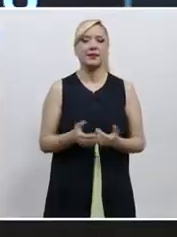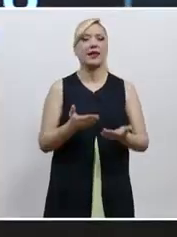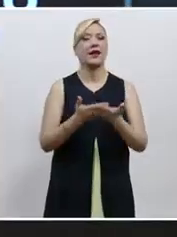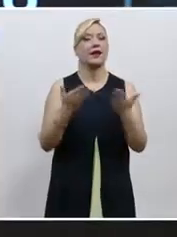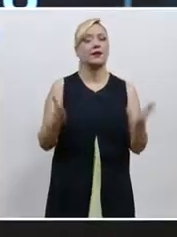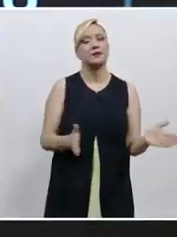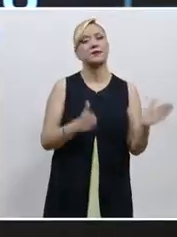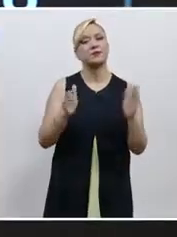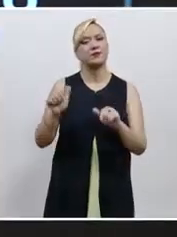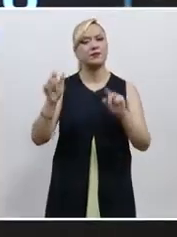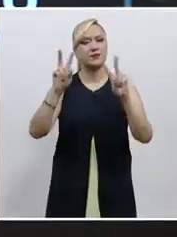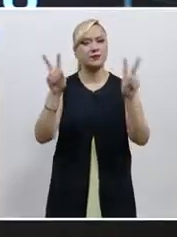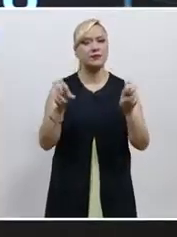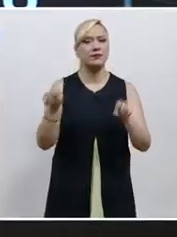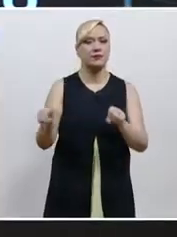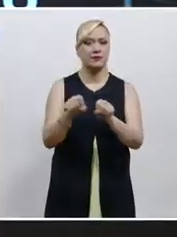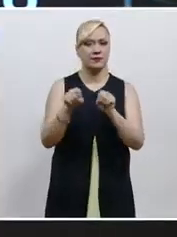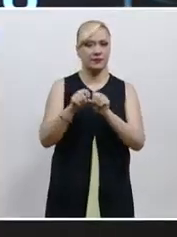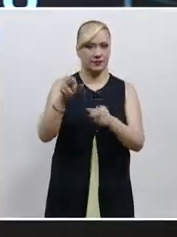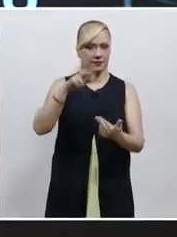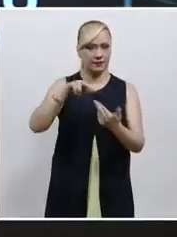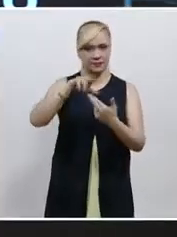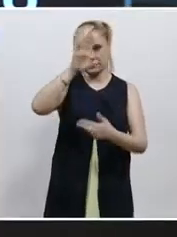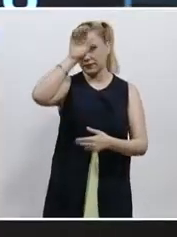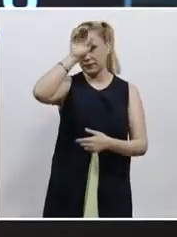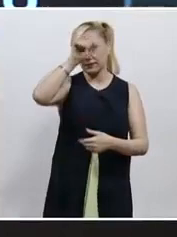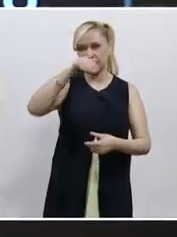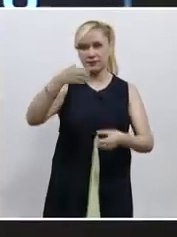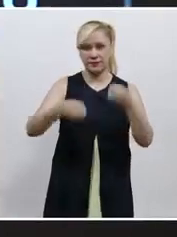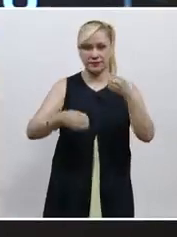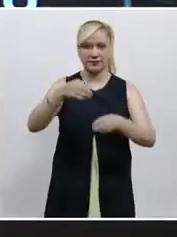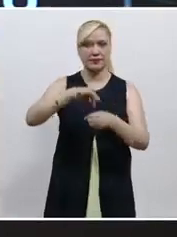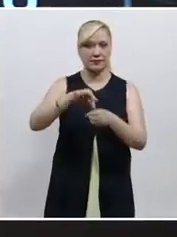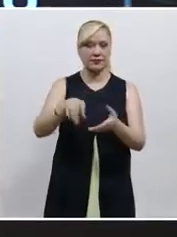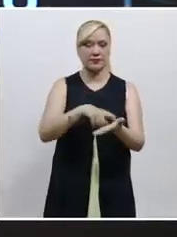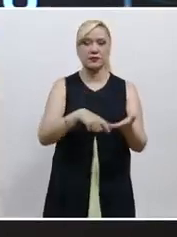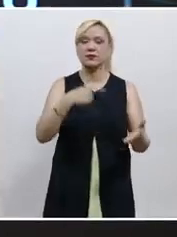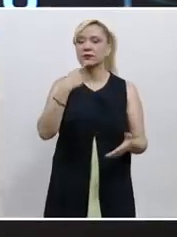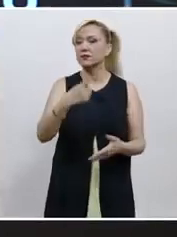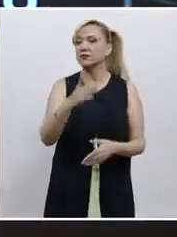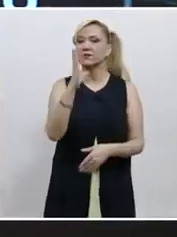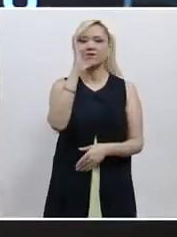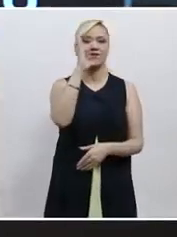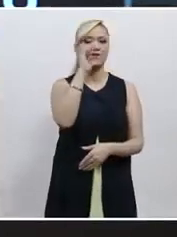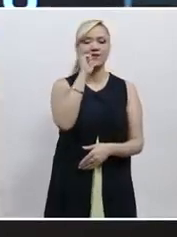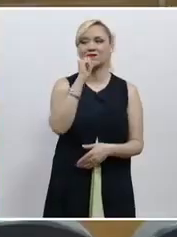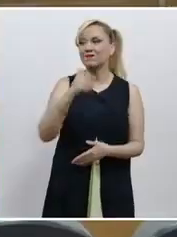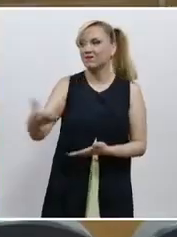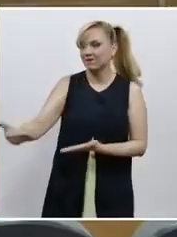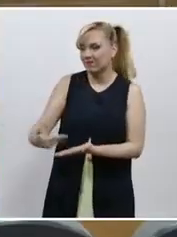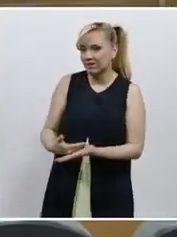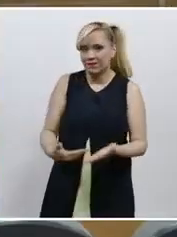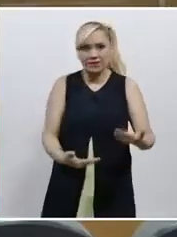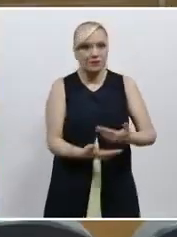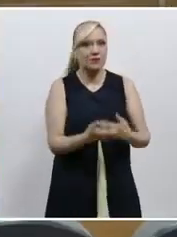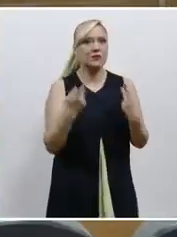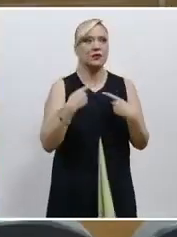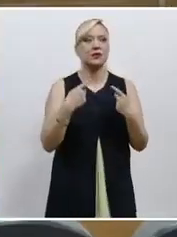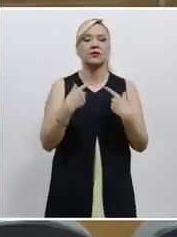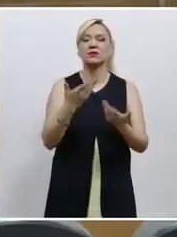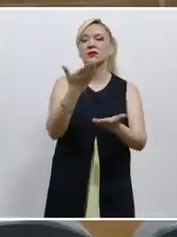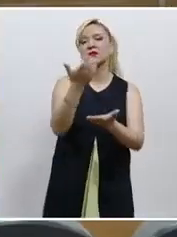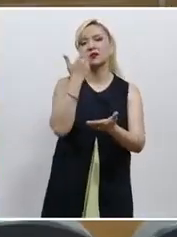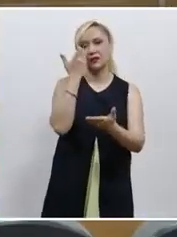Cambiamos de información porque la Sala Regional Monterrey del Tribunal Electoral confirmó la improcedencia de solicitudes que presentaron ciudadanos para